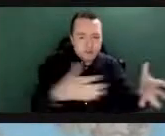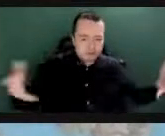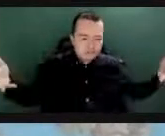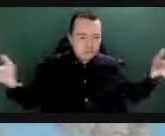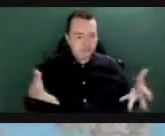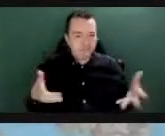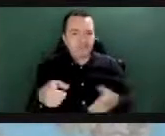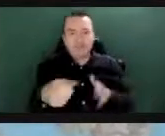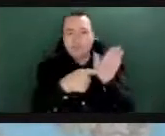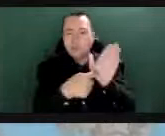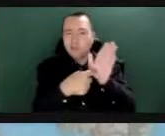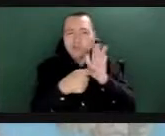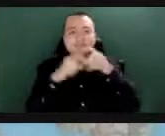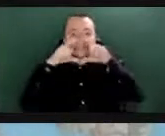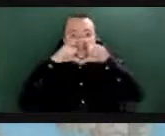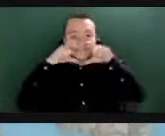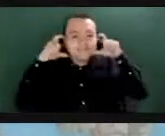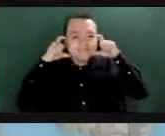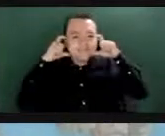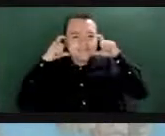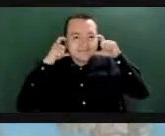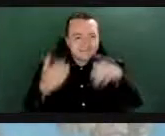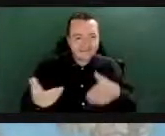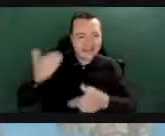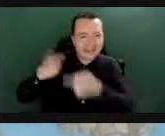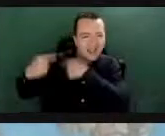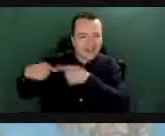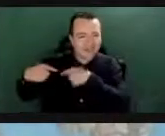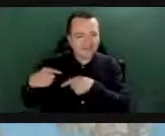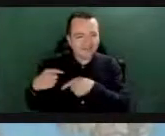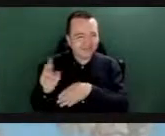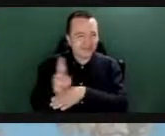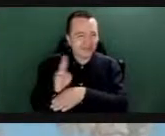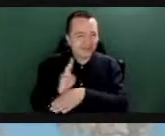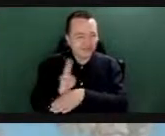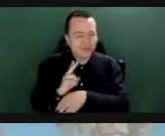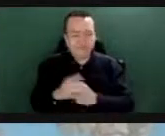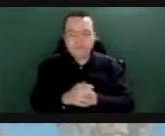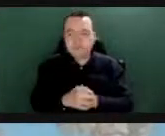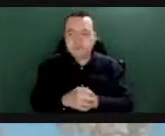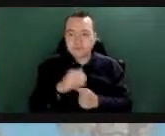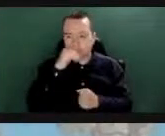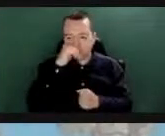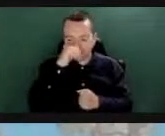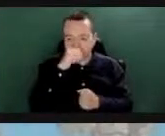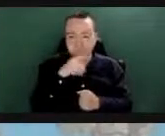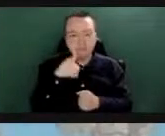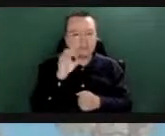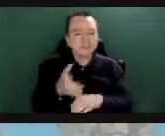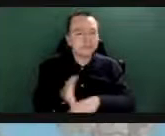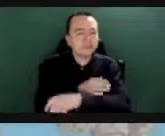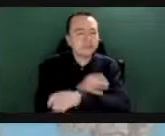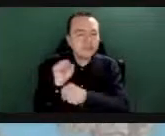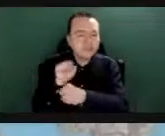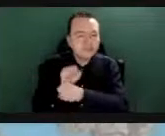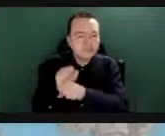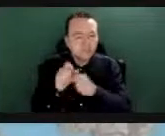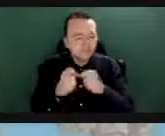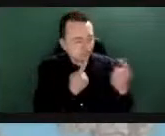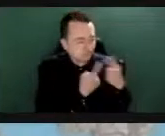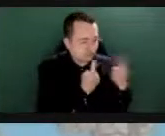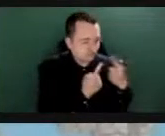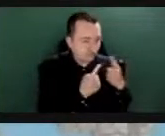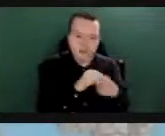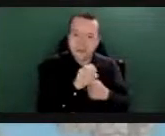Recuerdo que el trabajo que se hizo intensamente con expertos de Evidence Aid, con